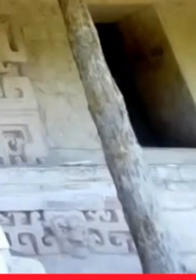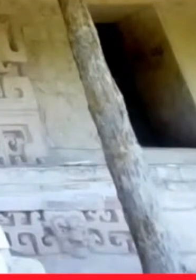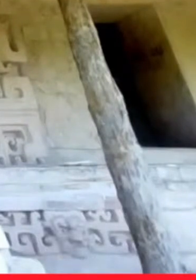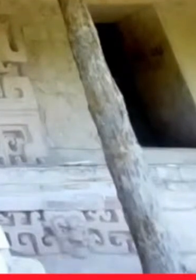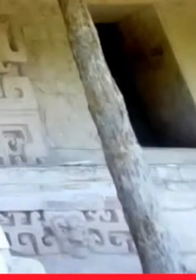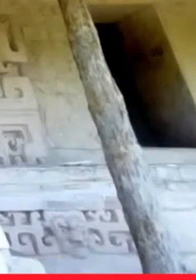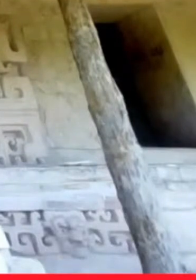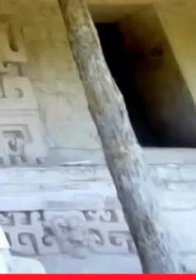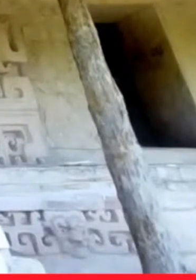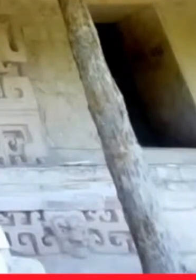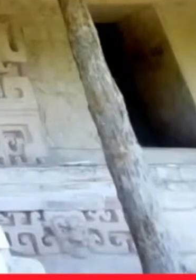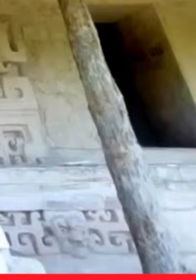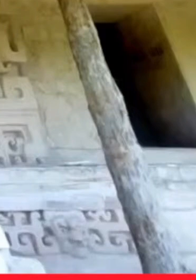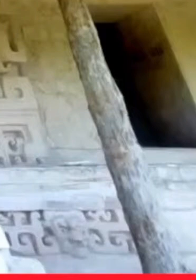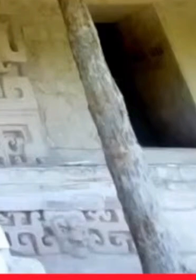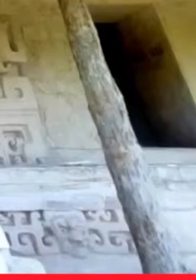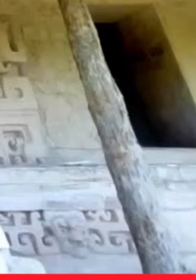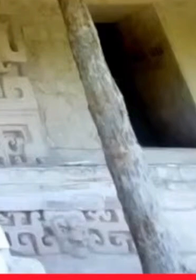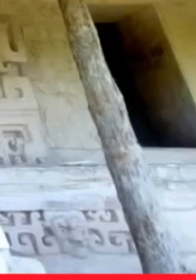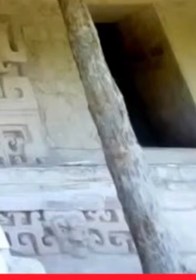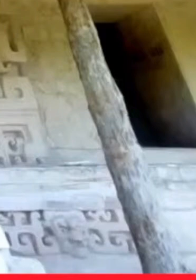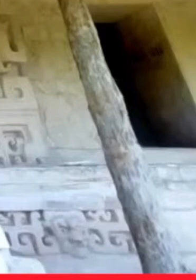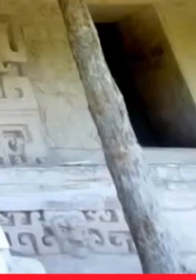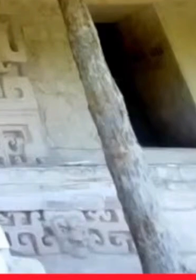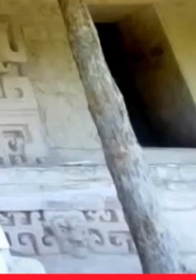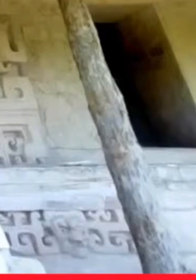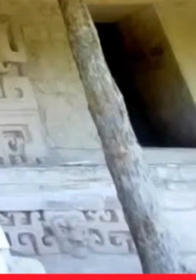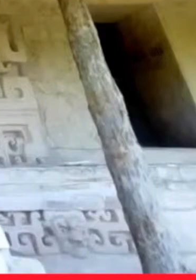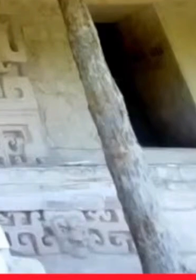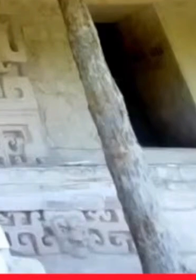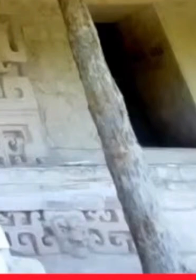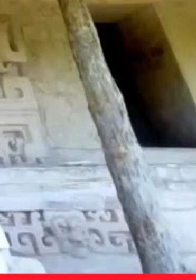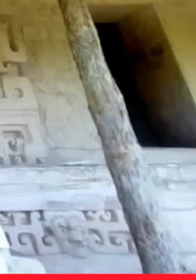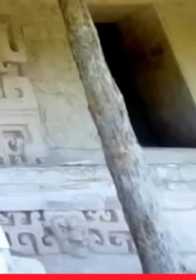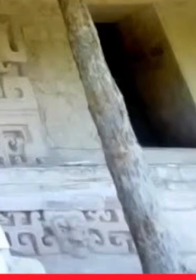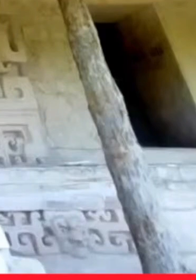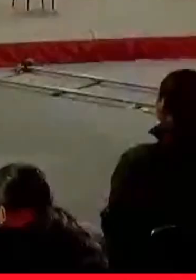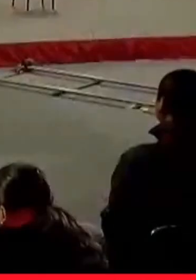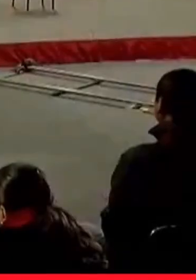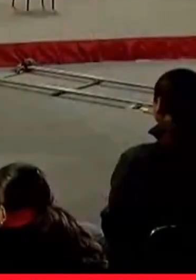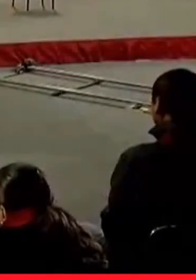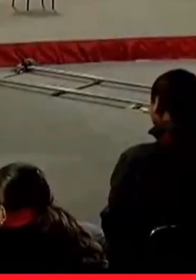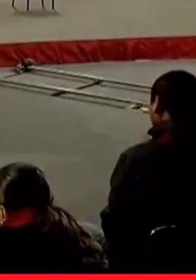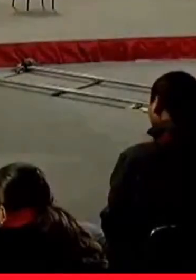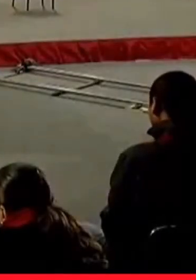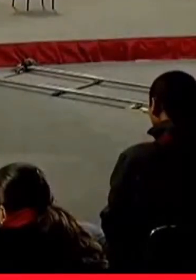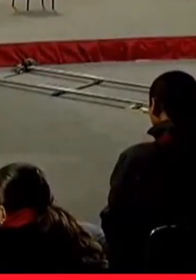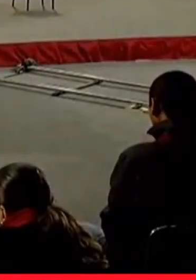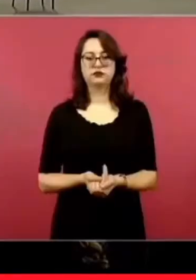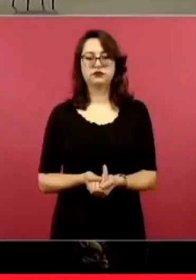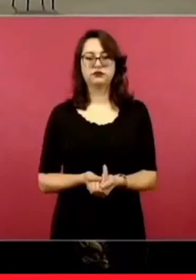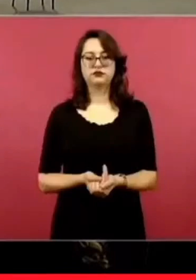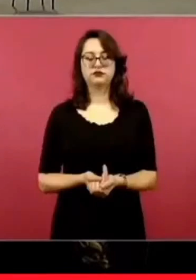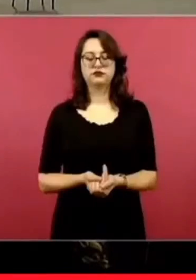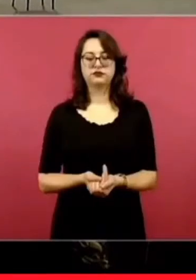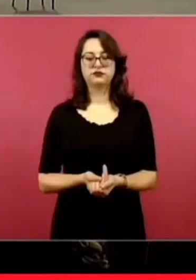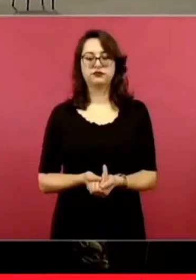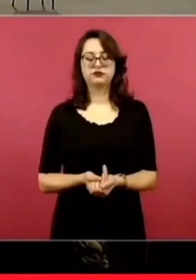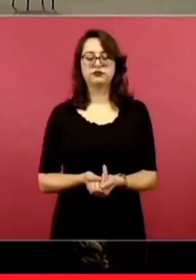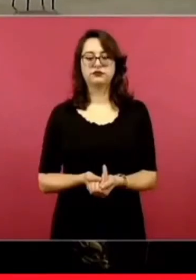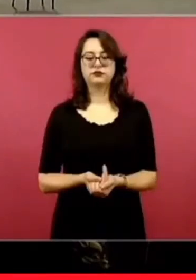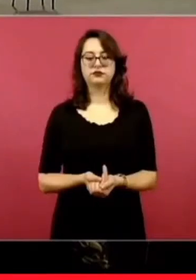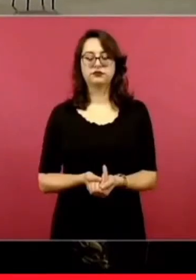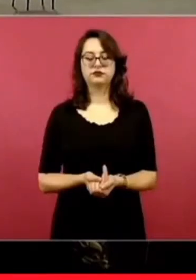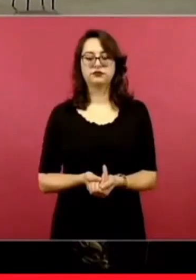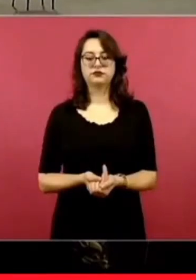figuras que representan a gobernantes de esta gran ciudad cercana a